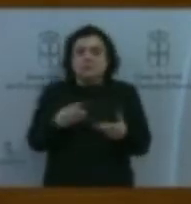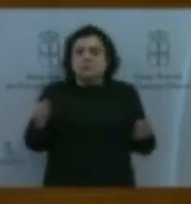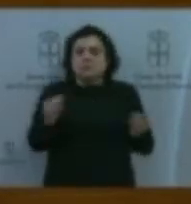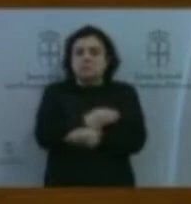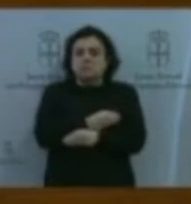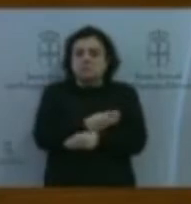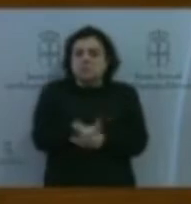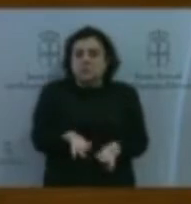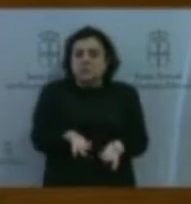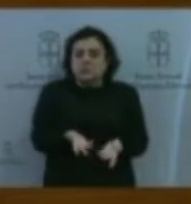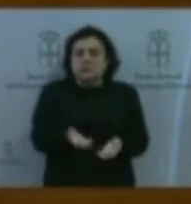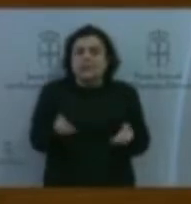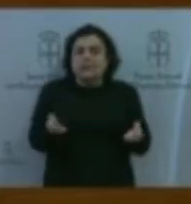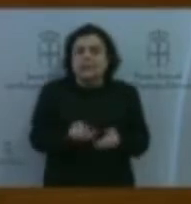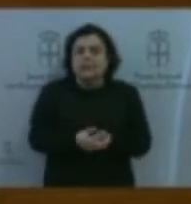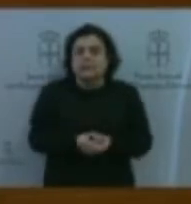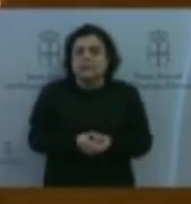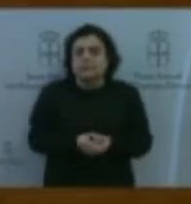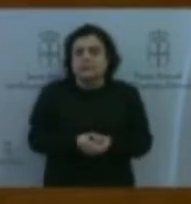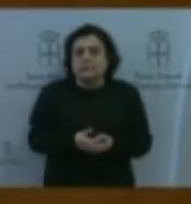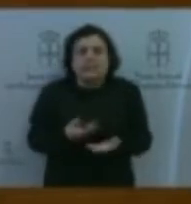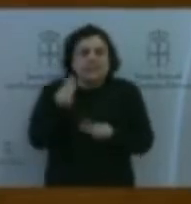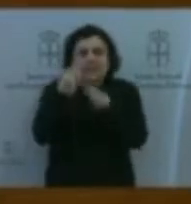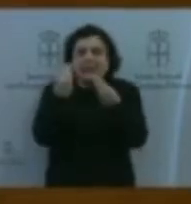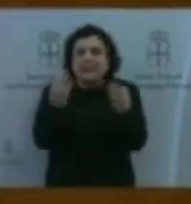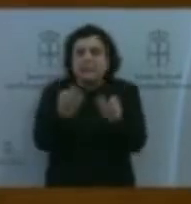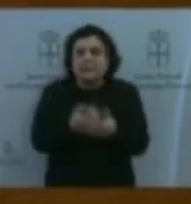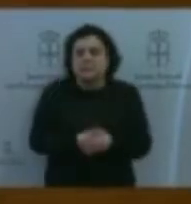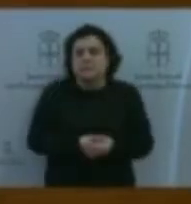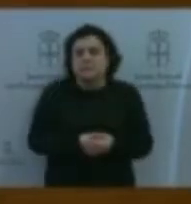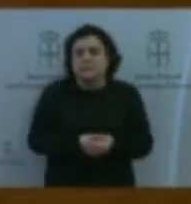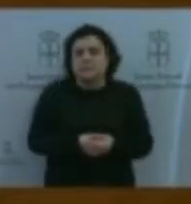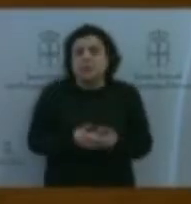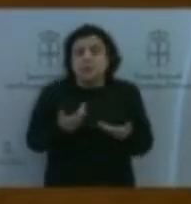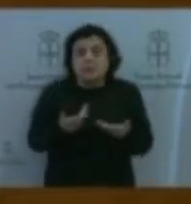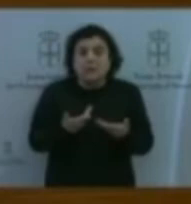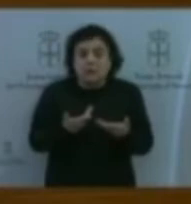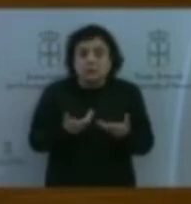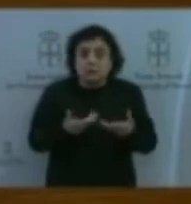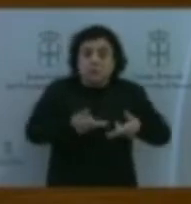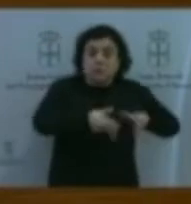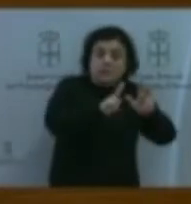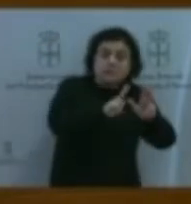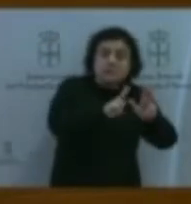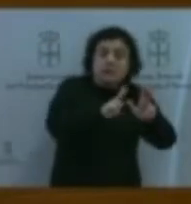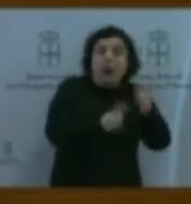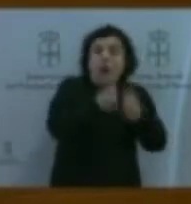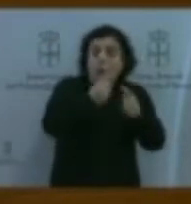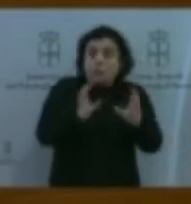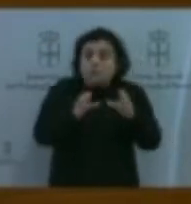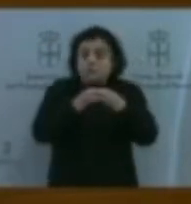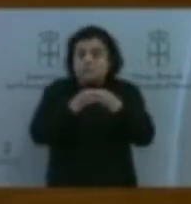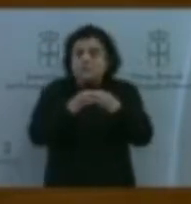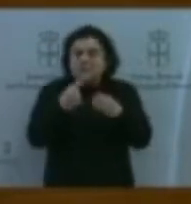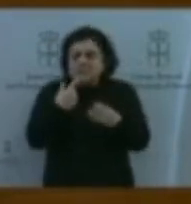¿Qué hay que pensar? ¿Que hay que reducir aglomeraciones o que solo hay que reducir algunas aglomeraciones? A eso me refiero con los mensajes contradictorios. ¿Cómo